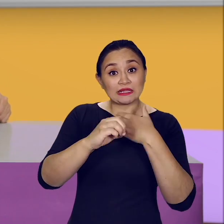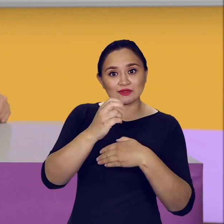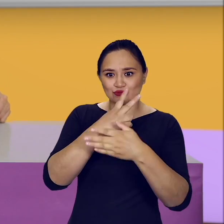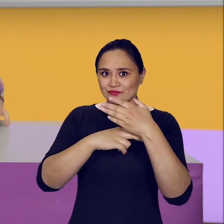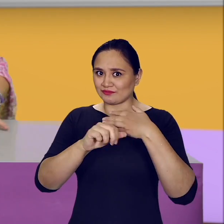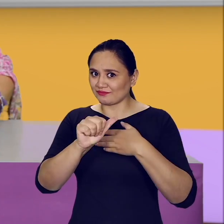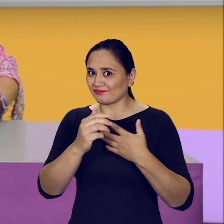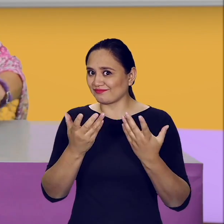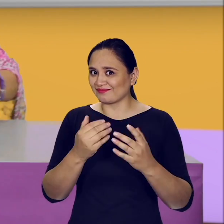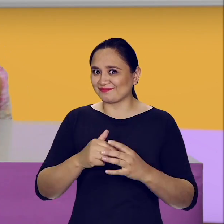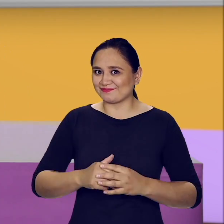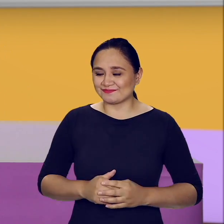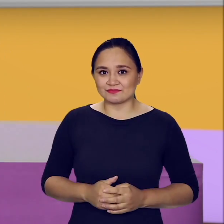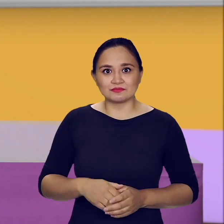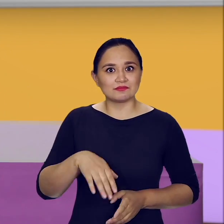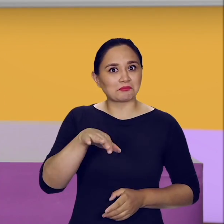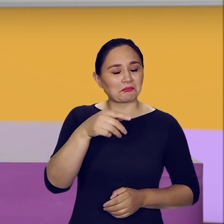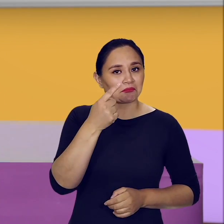hijos.